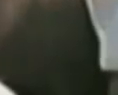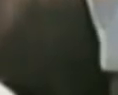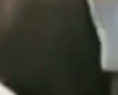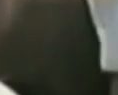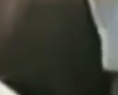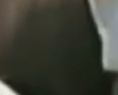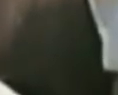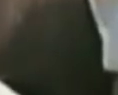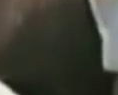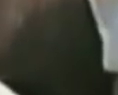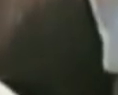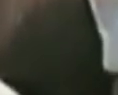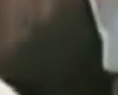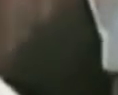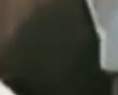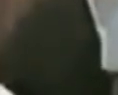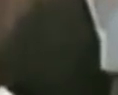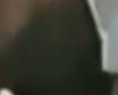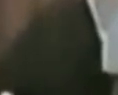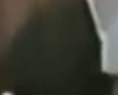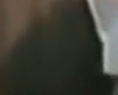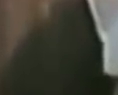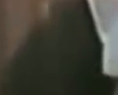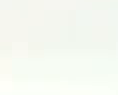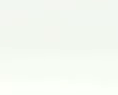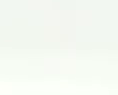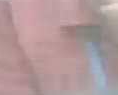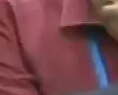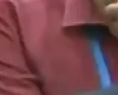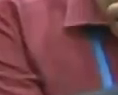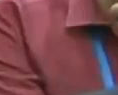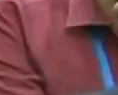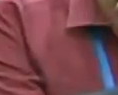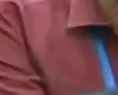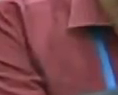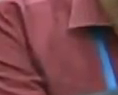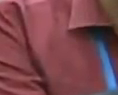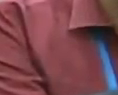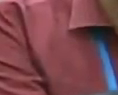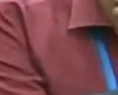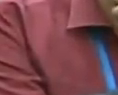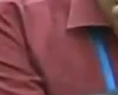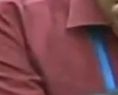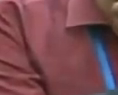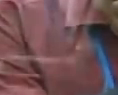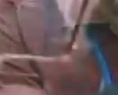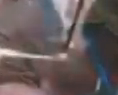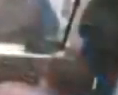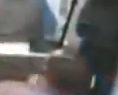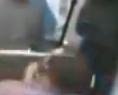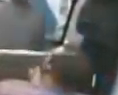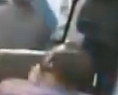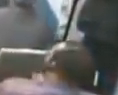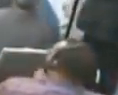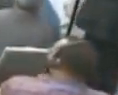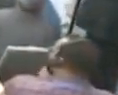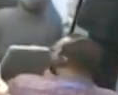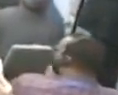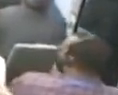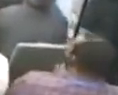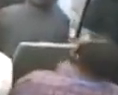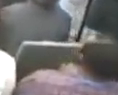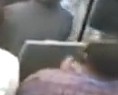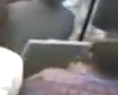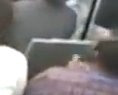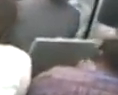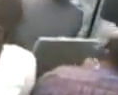Chávez sigue siendo el presidente, siendo el presidente, siendo el presidente, siendo el presidente, siendo el